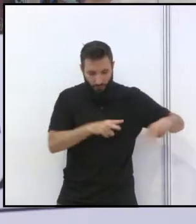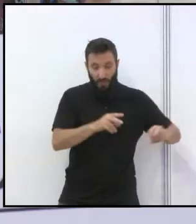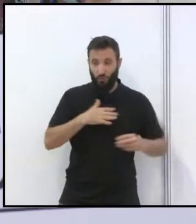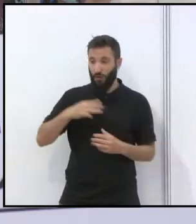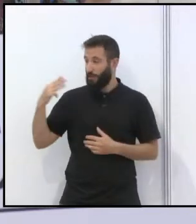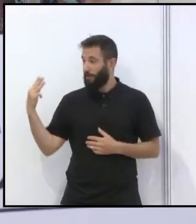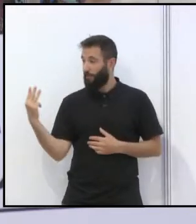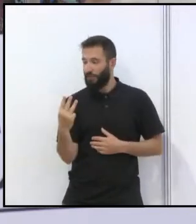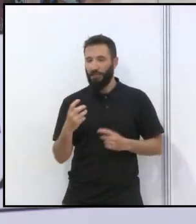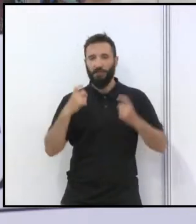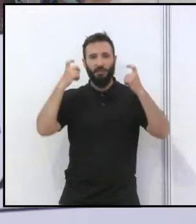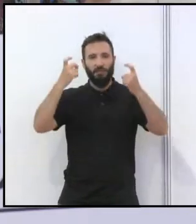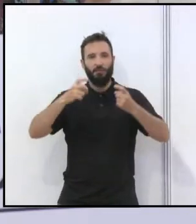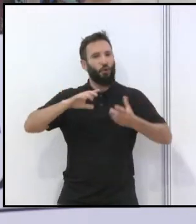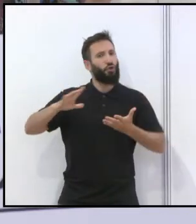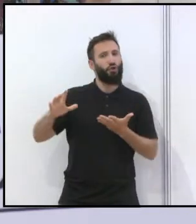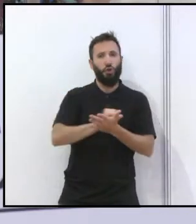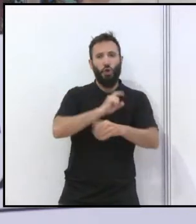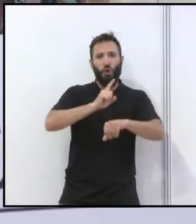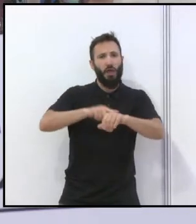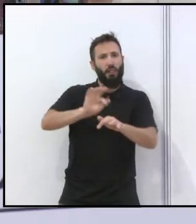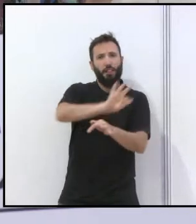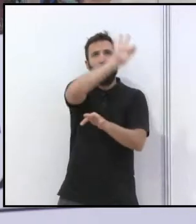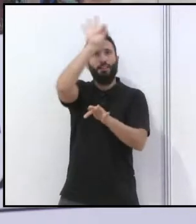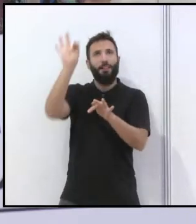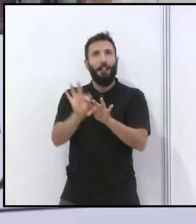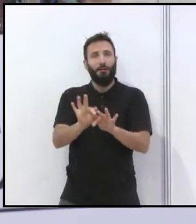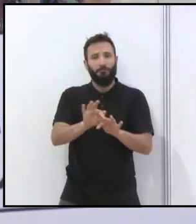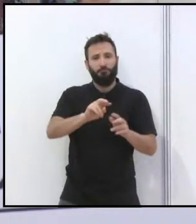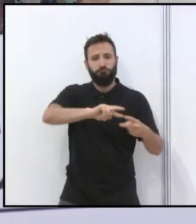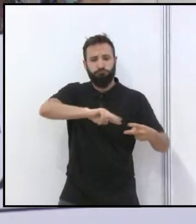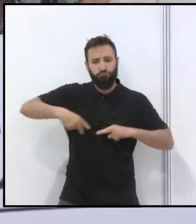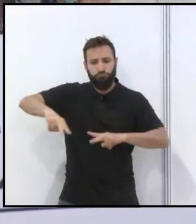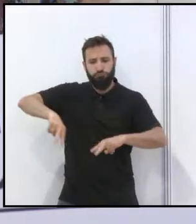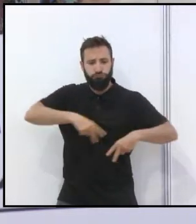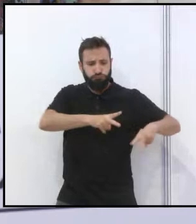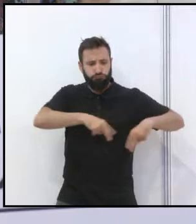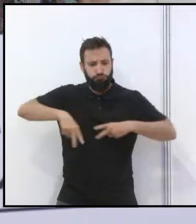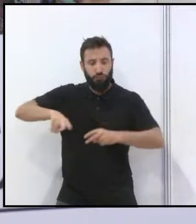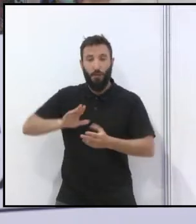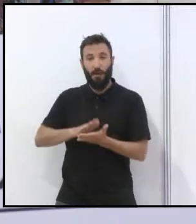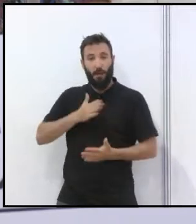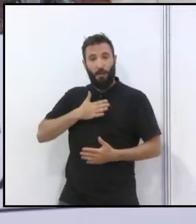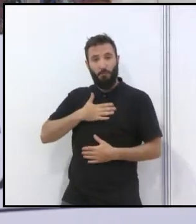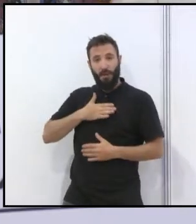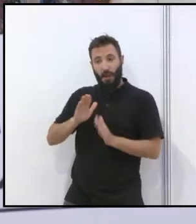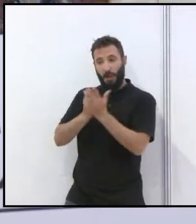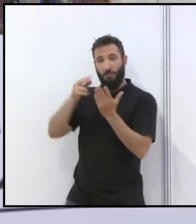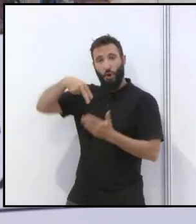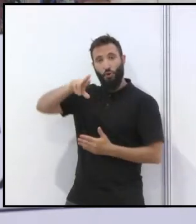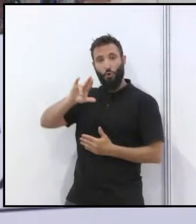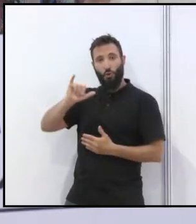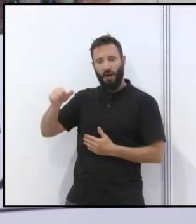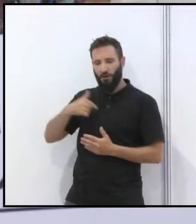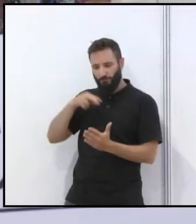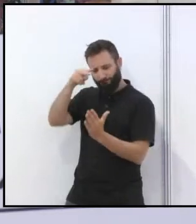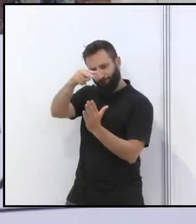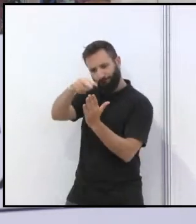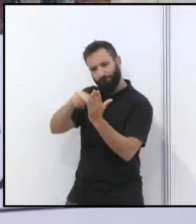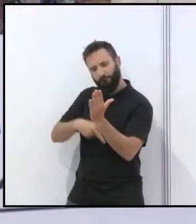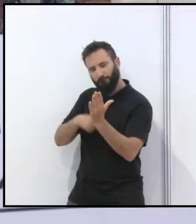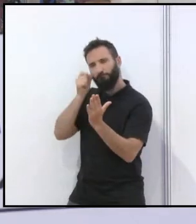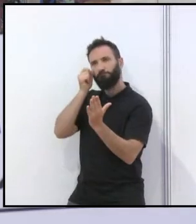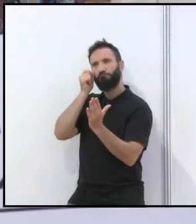estamos traduciéndonos todo el tiempo. Y a mí el libro de Nuria me despierta muchísimos reflejos. O sea, dentro de